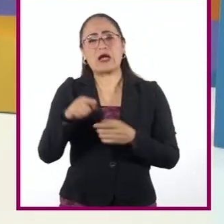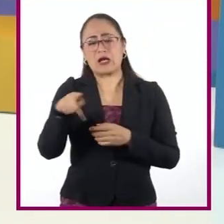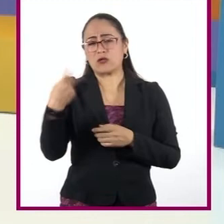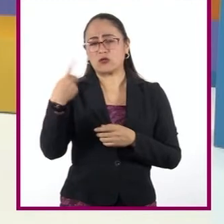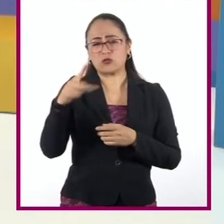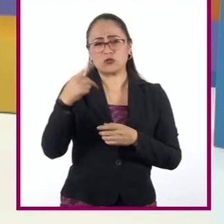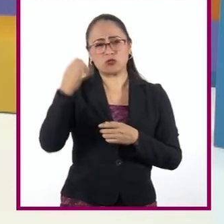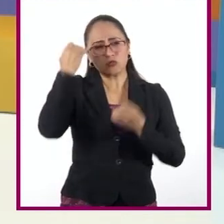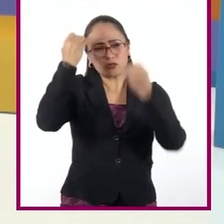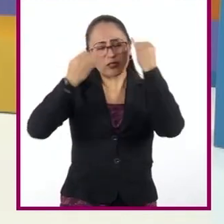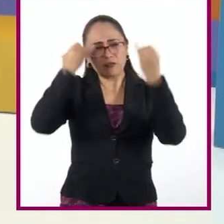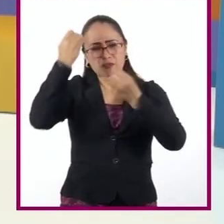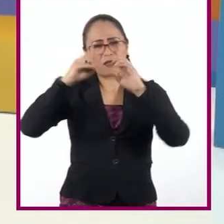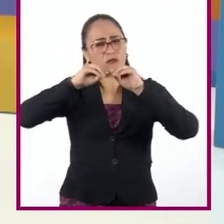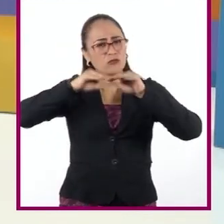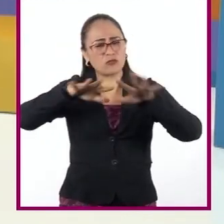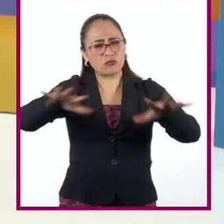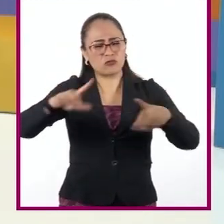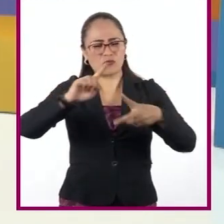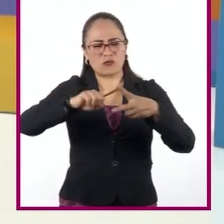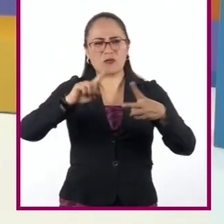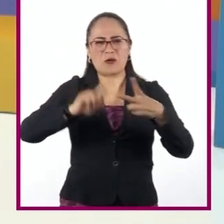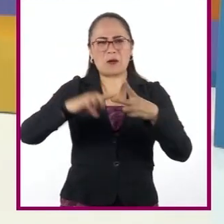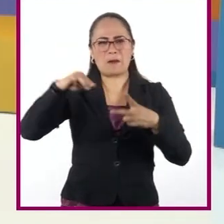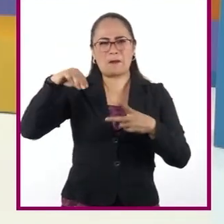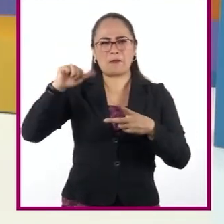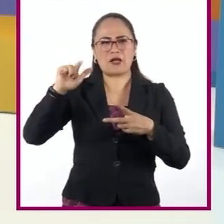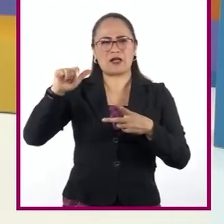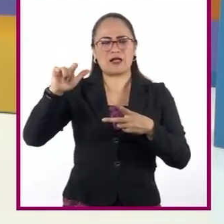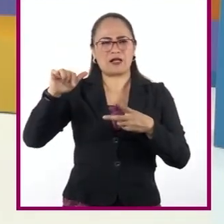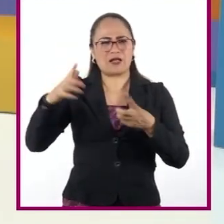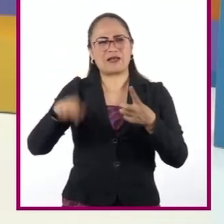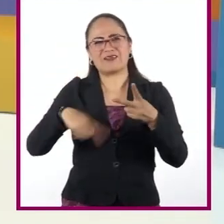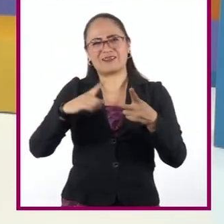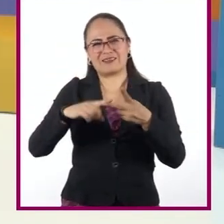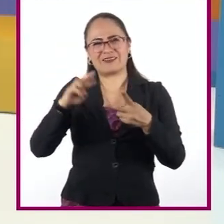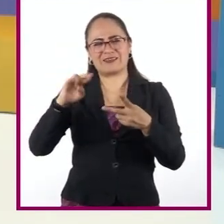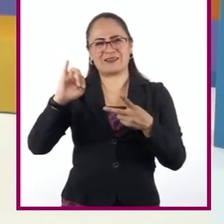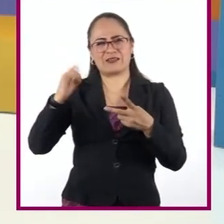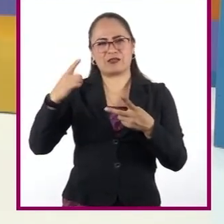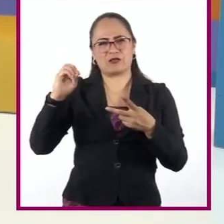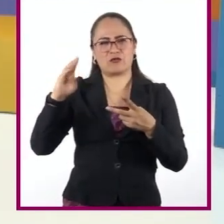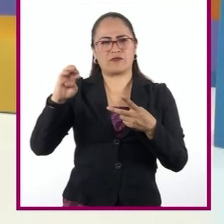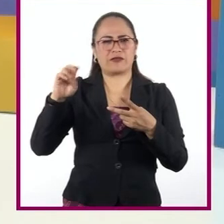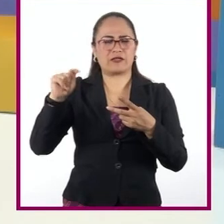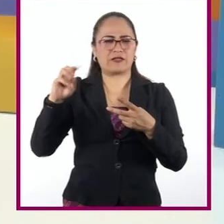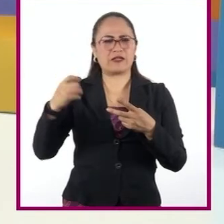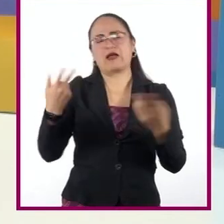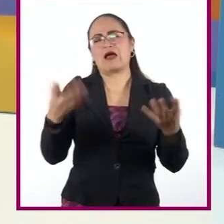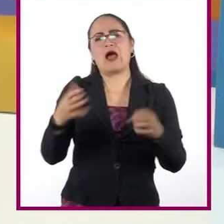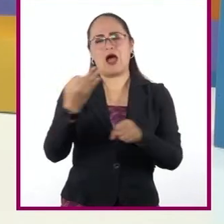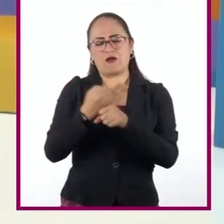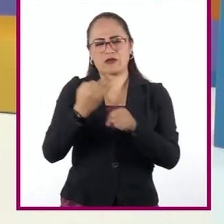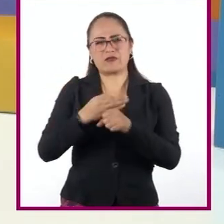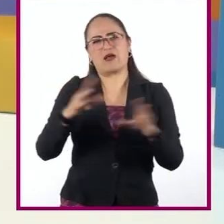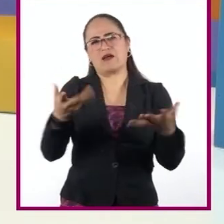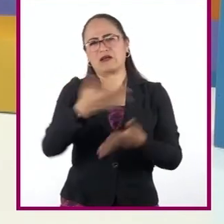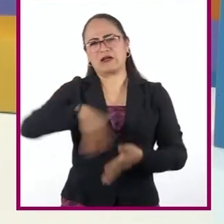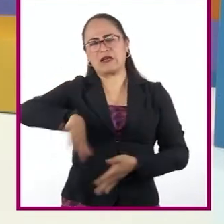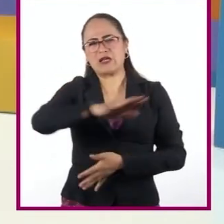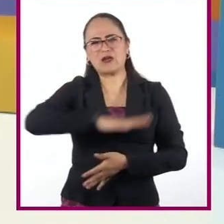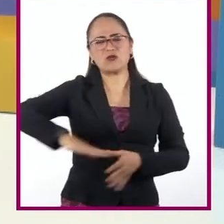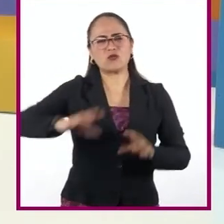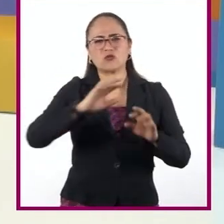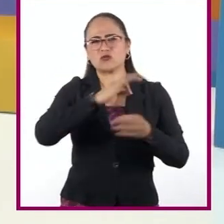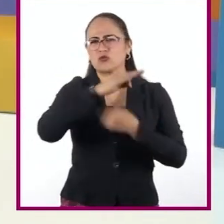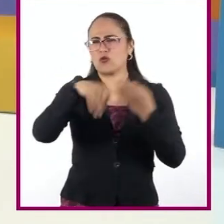a la importancia de que esta sociedad construya condiciones de respeto. Es deseable también que esto se